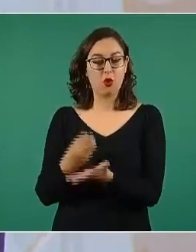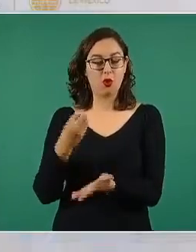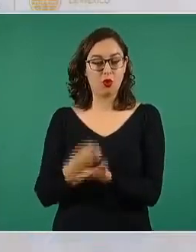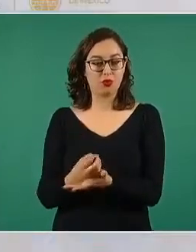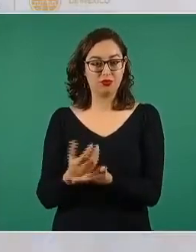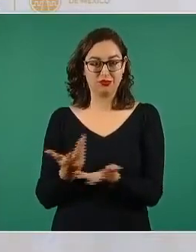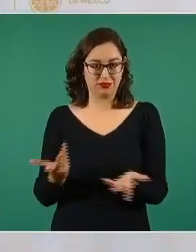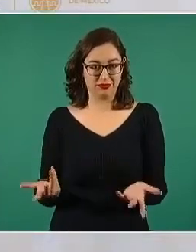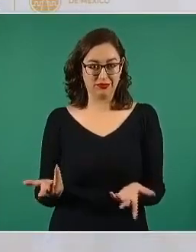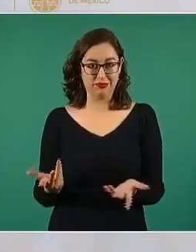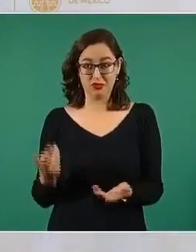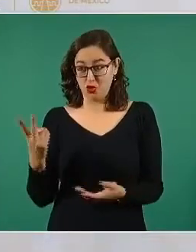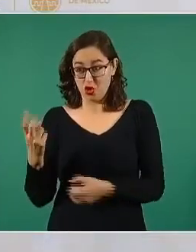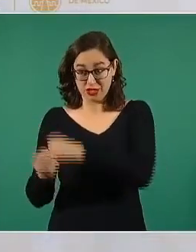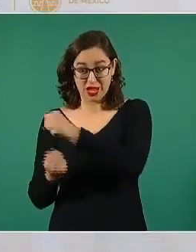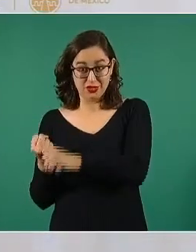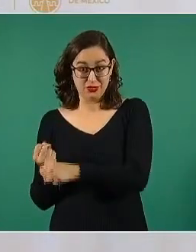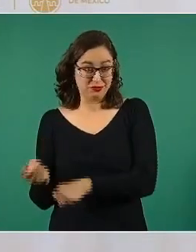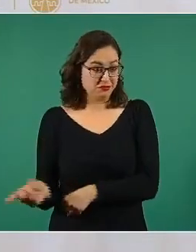En contraste,